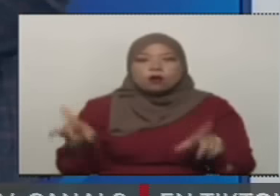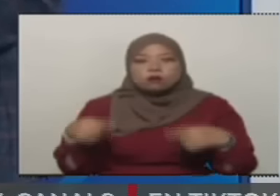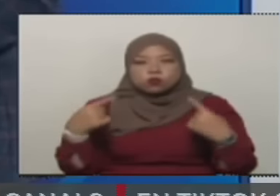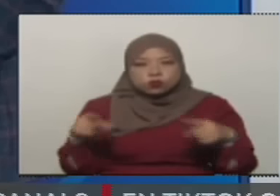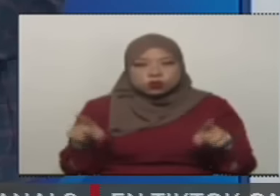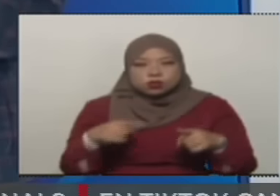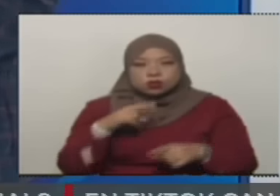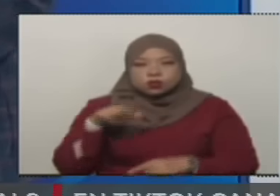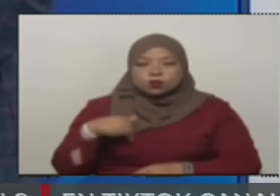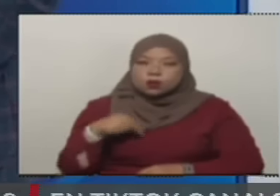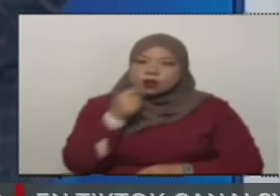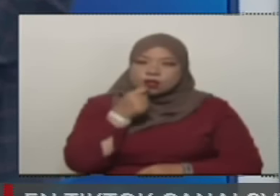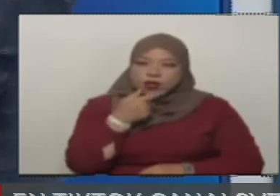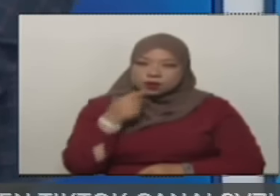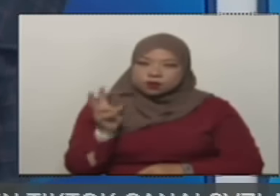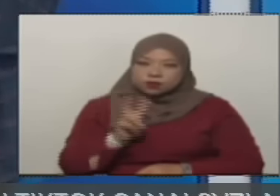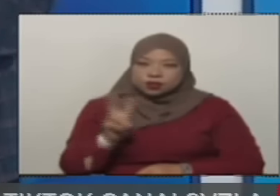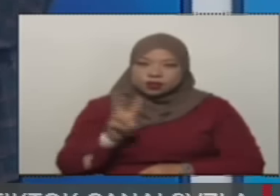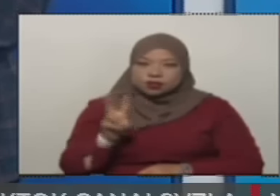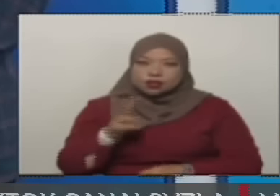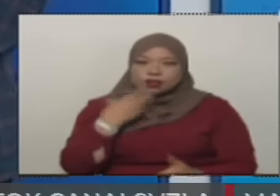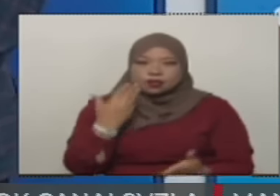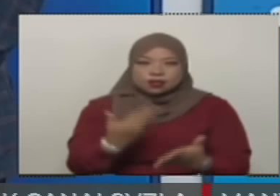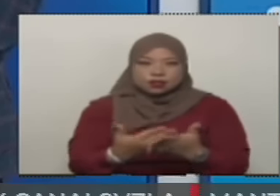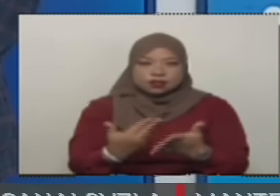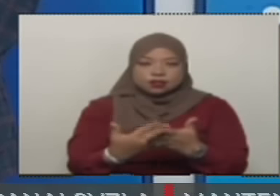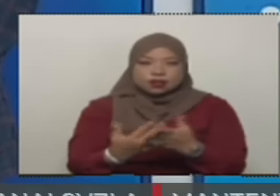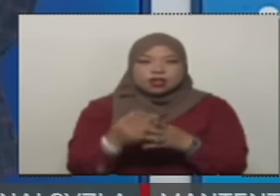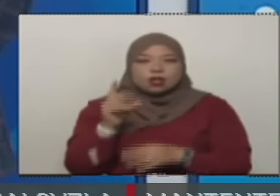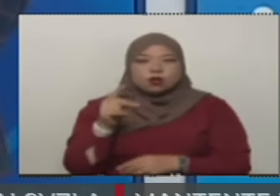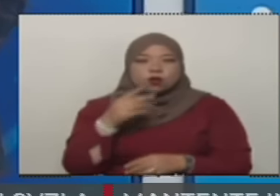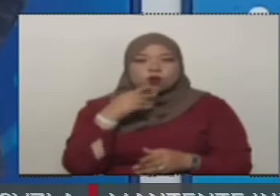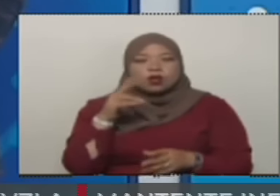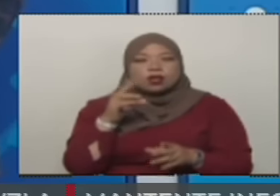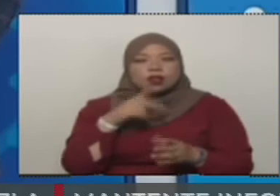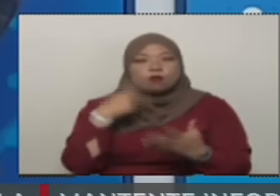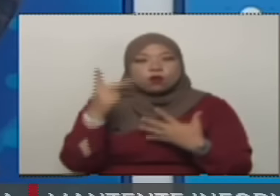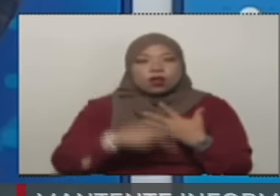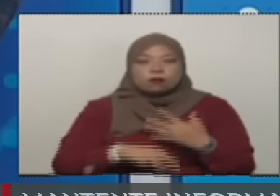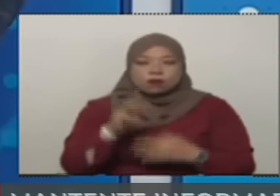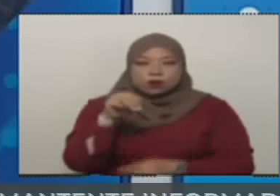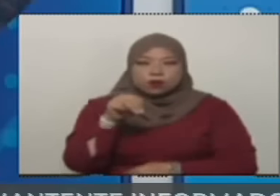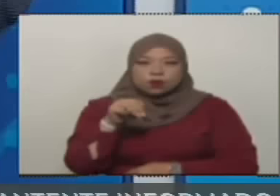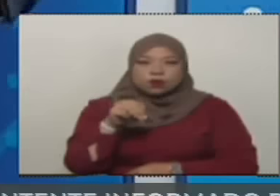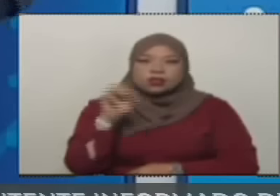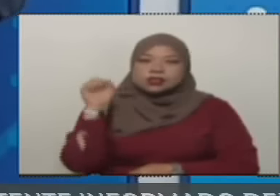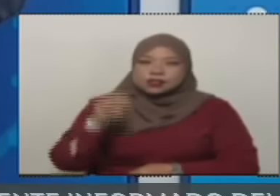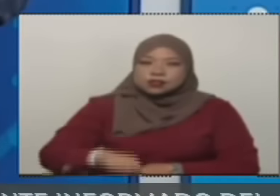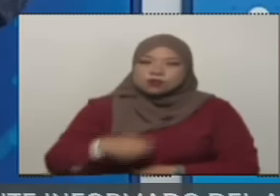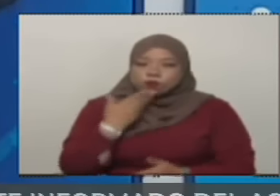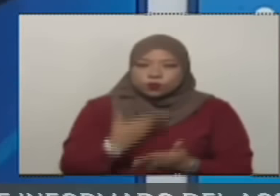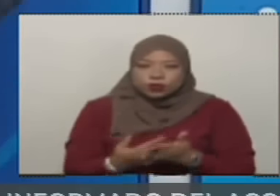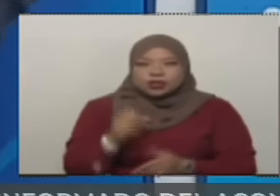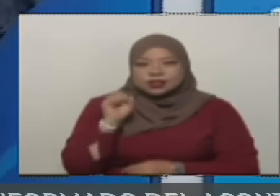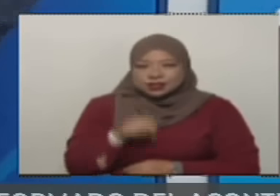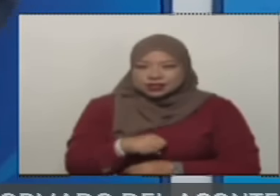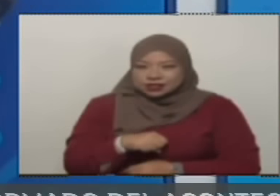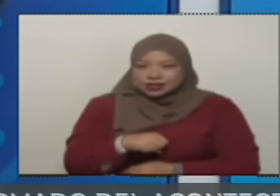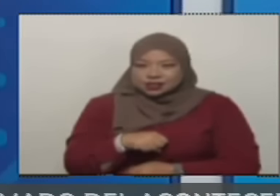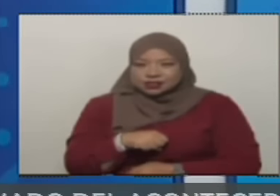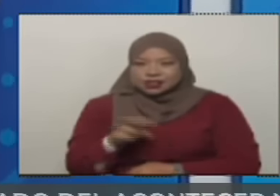que hay en nuestra bella Venezuela. Hay que planificar la segunda edición de Factor M. ¿Qué te parece? Buena idea, presidente. Bueno, ya vamos